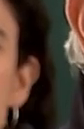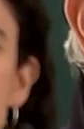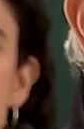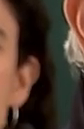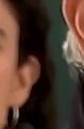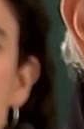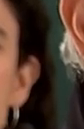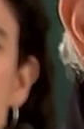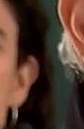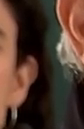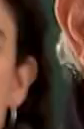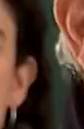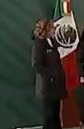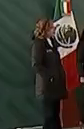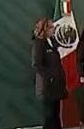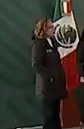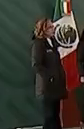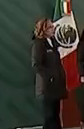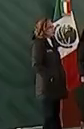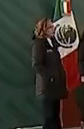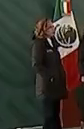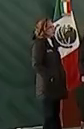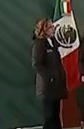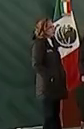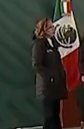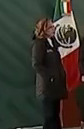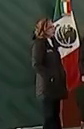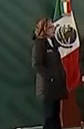el problema